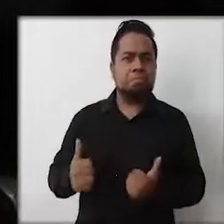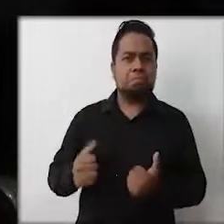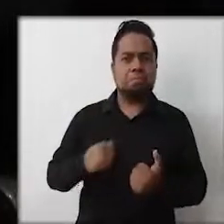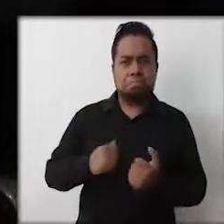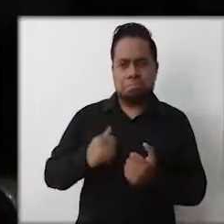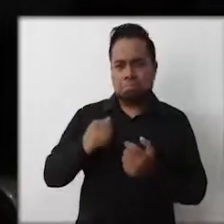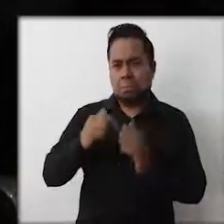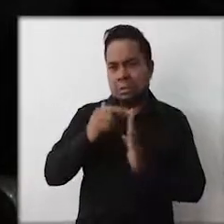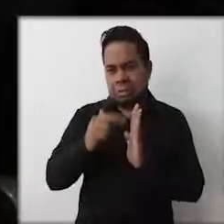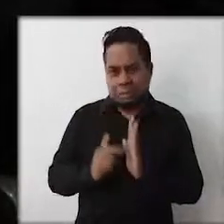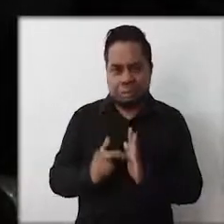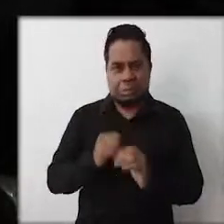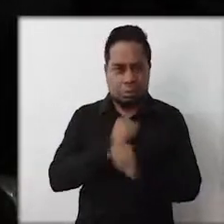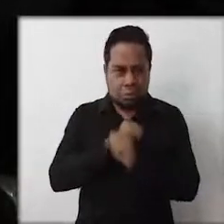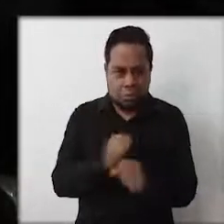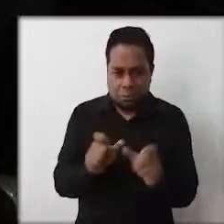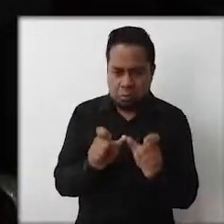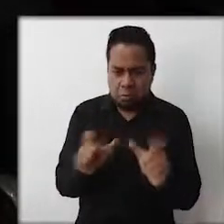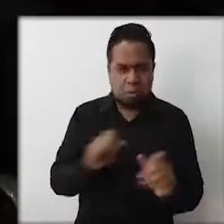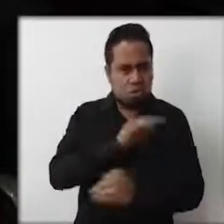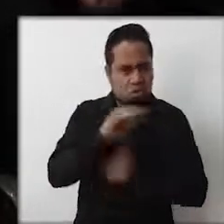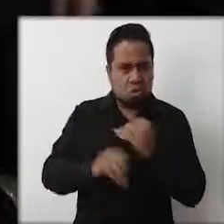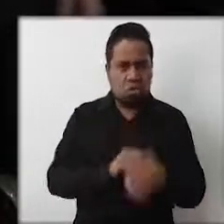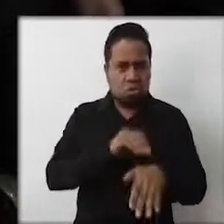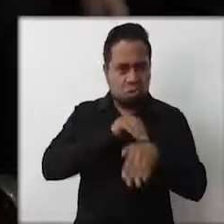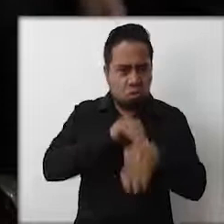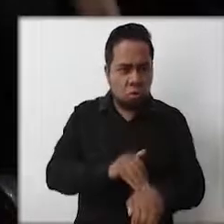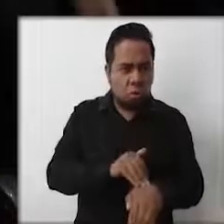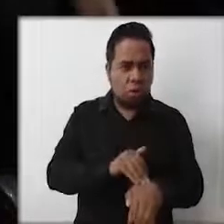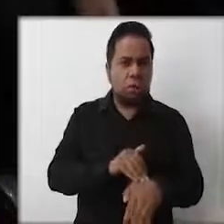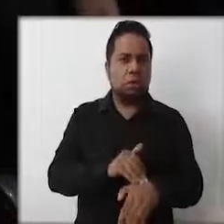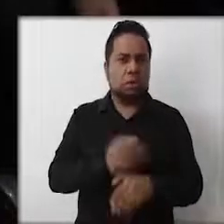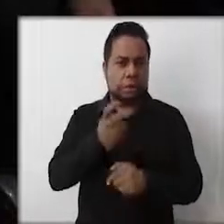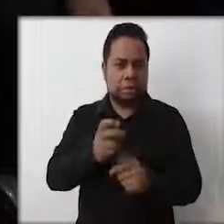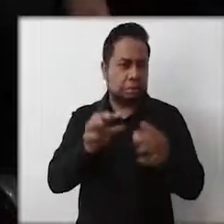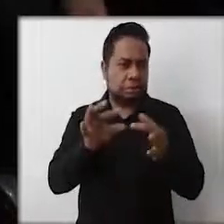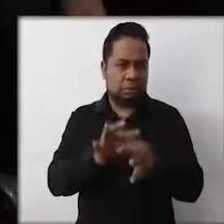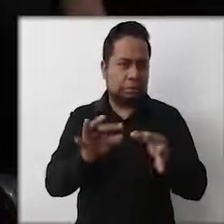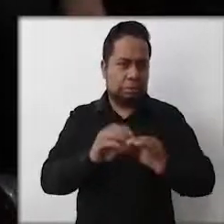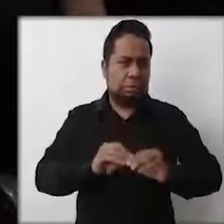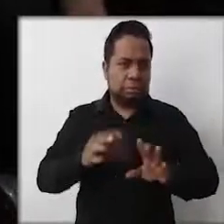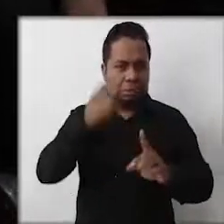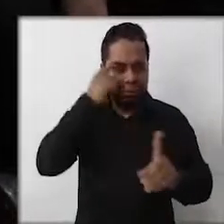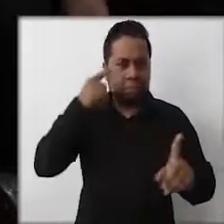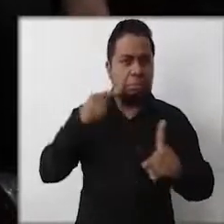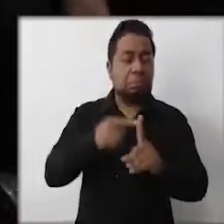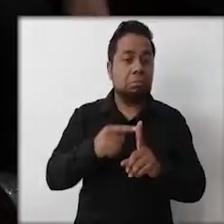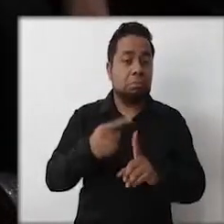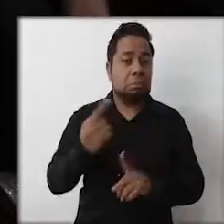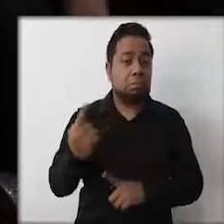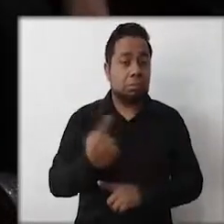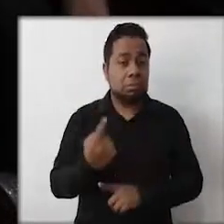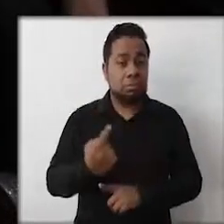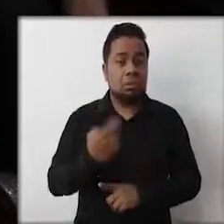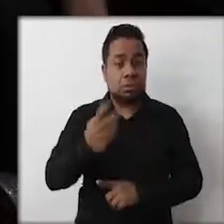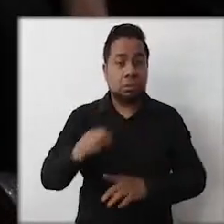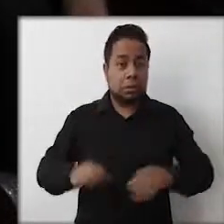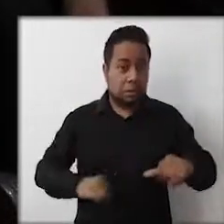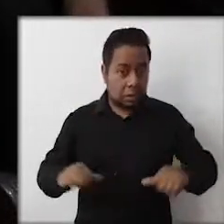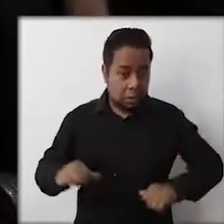los parámetros y en base a esos parámetros es que esta comisión que integramos y que presido,